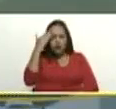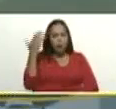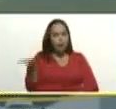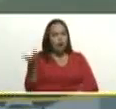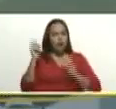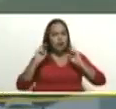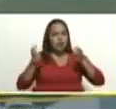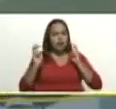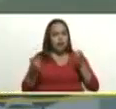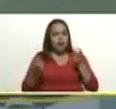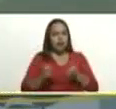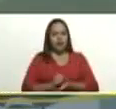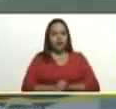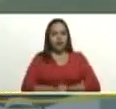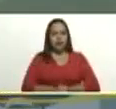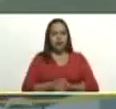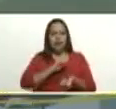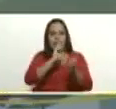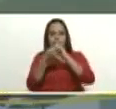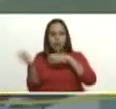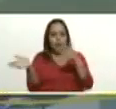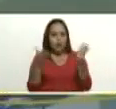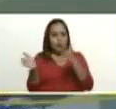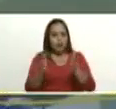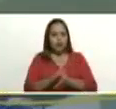tema. Cambio climático,